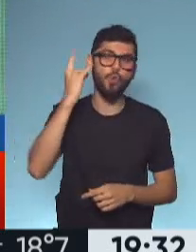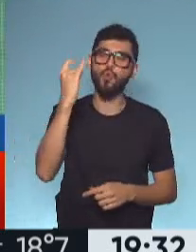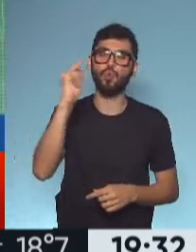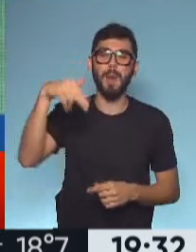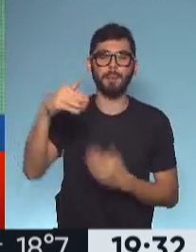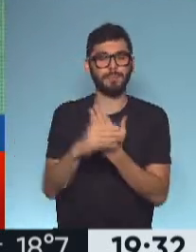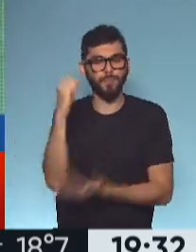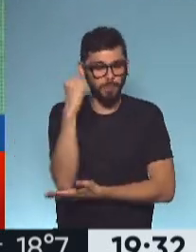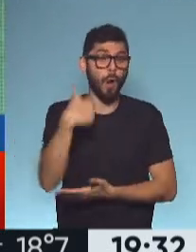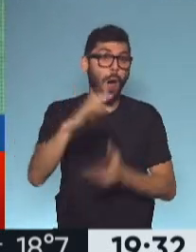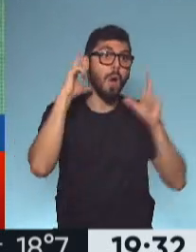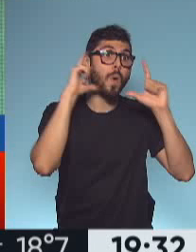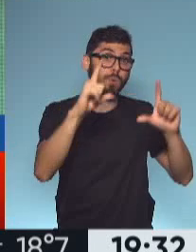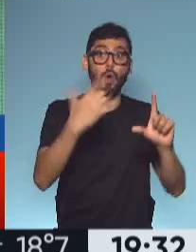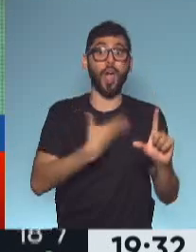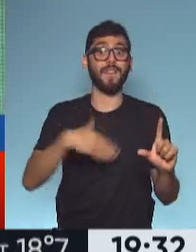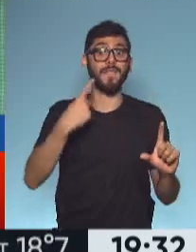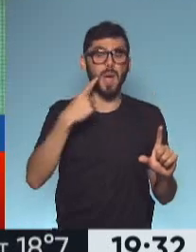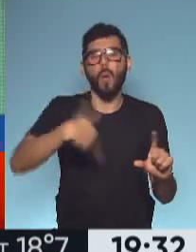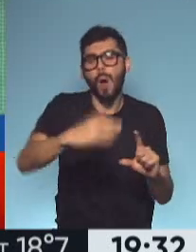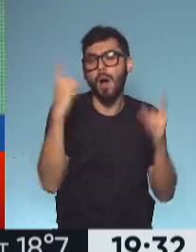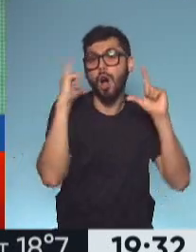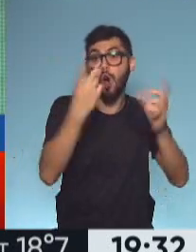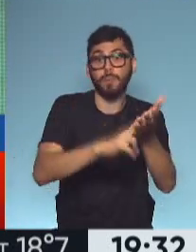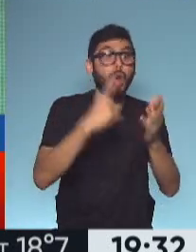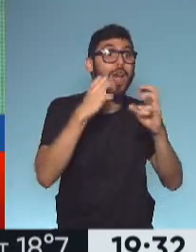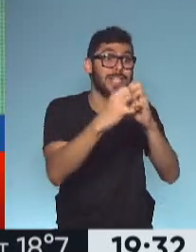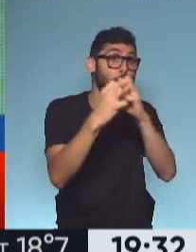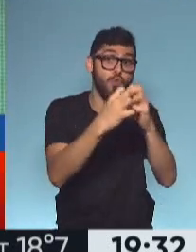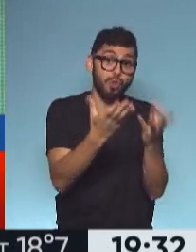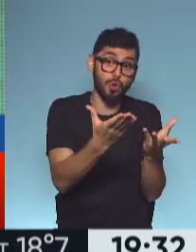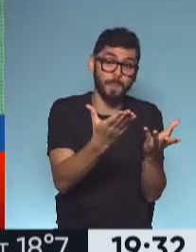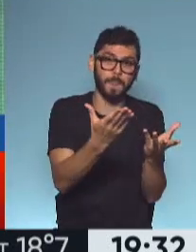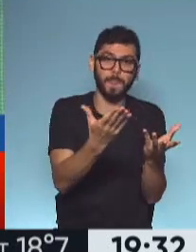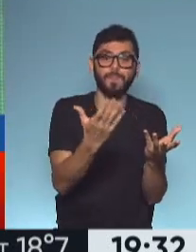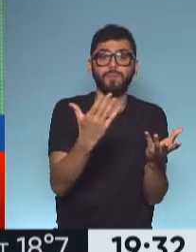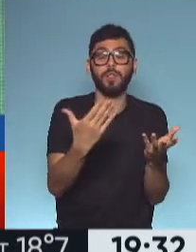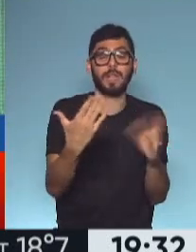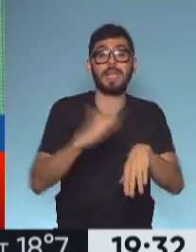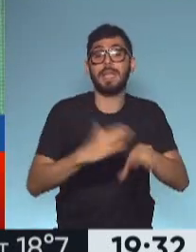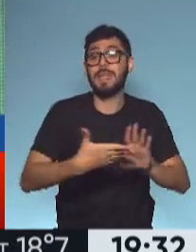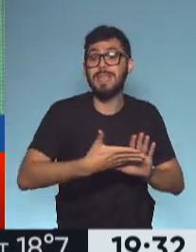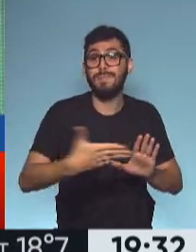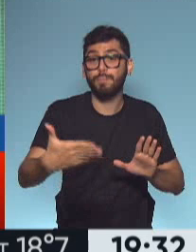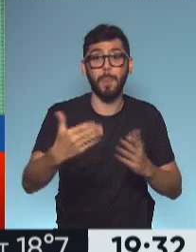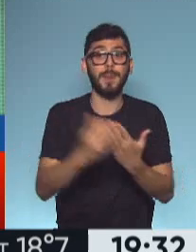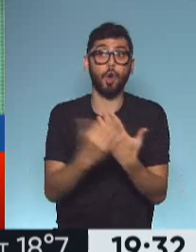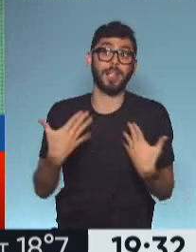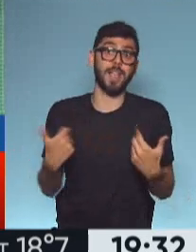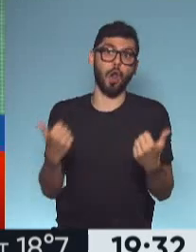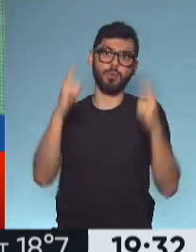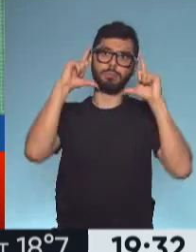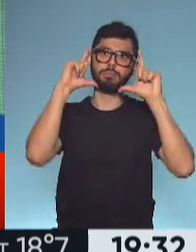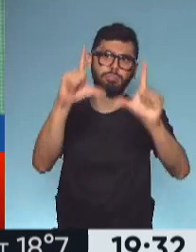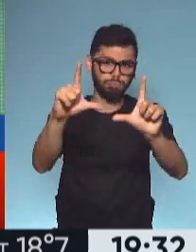cuando las reuniones con el Fondo Monetario Internacional lleguen a su fin. Naturalmente, en todo este tiempo, los ministros de Salud